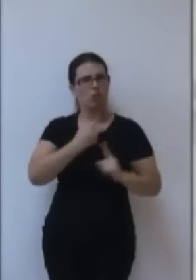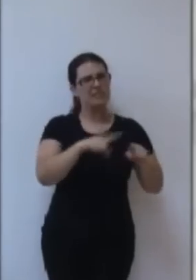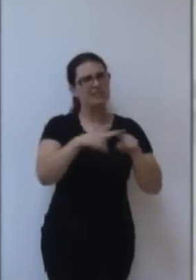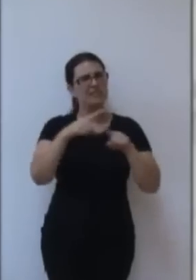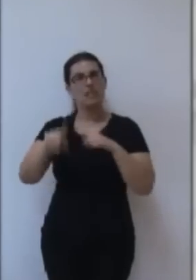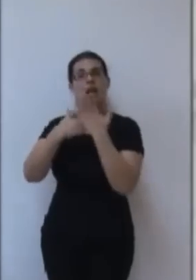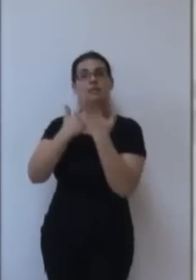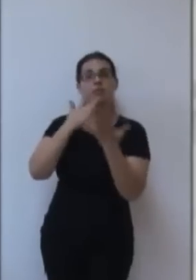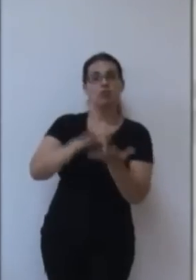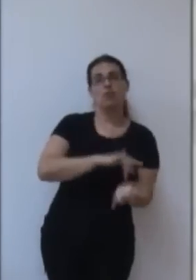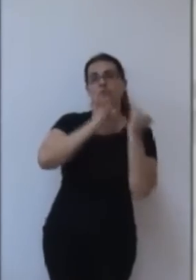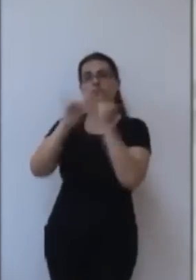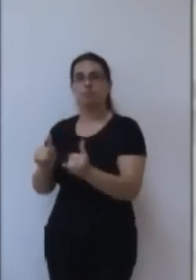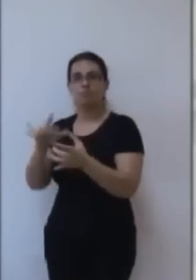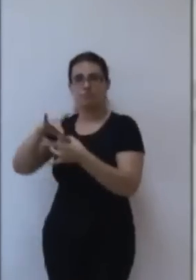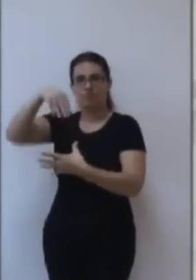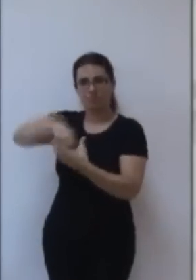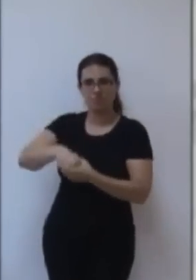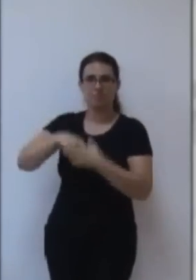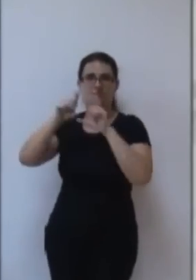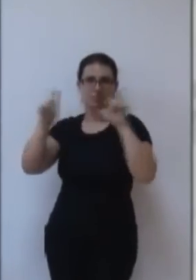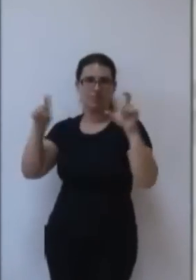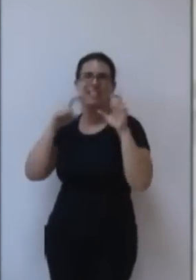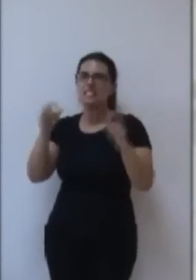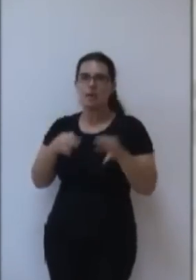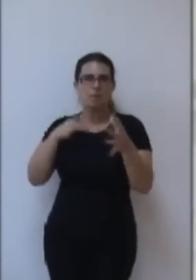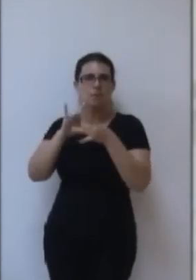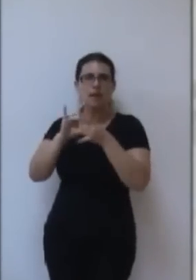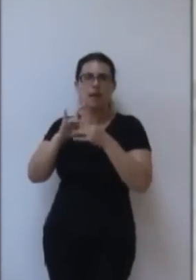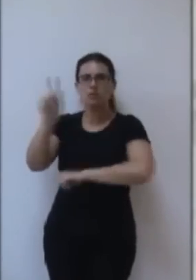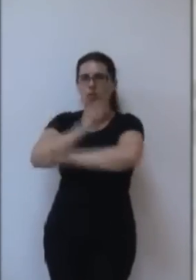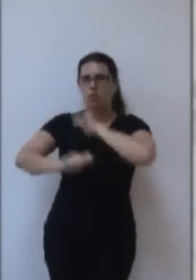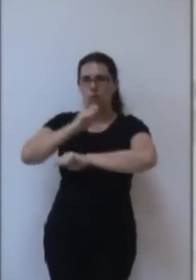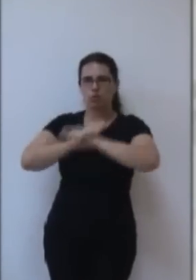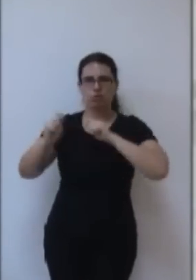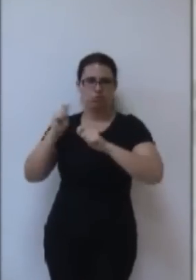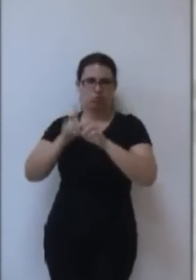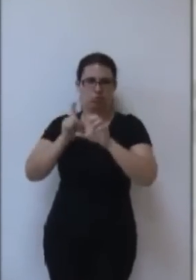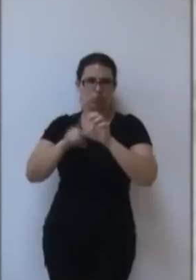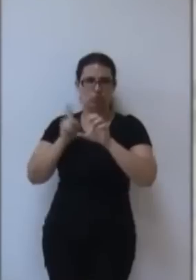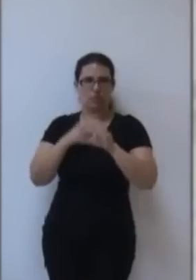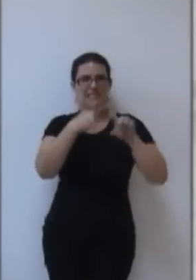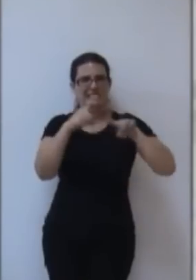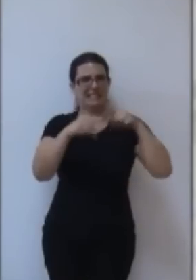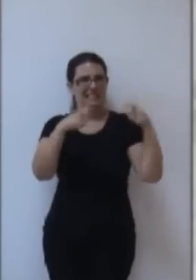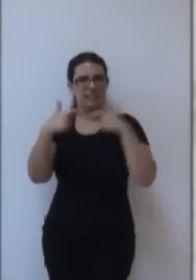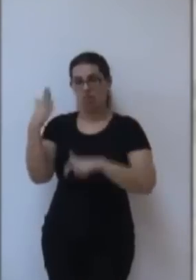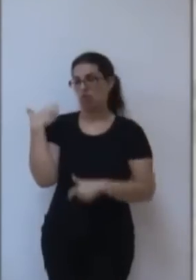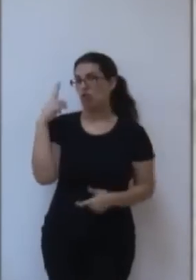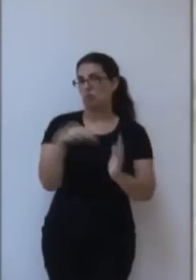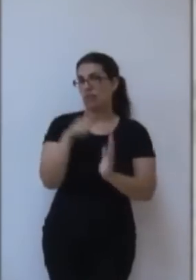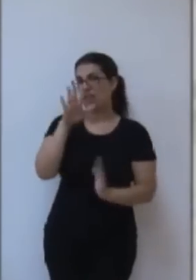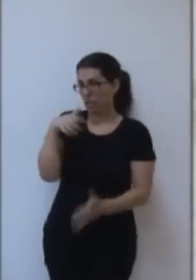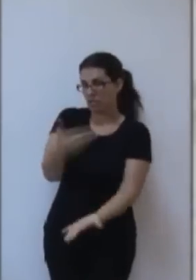que saltó a la comunicación corporativa, y siempre relacionada con el asociacionismo en distintos sectores, y desde 2005 y hace unos años